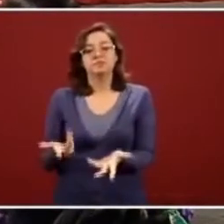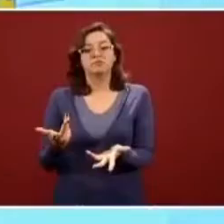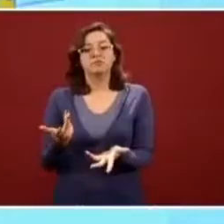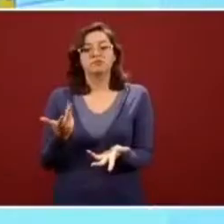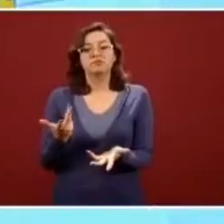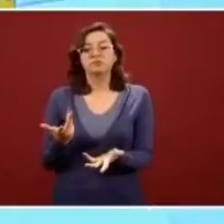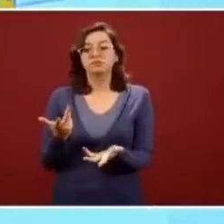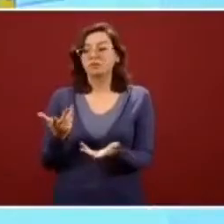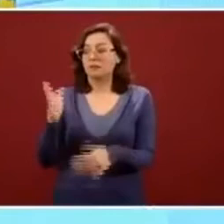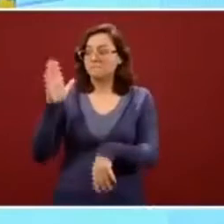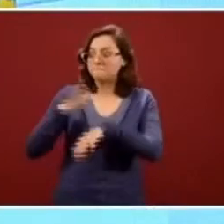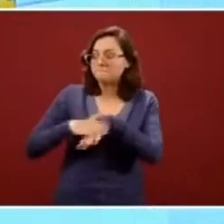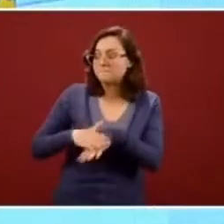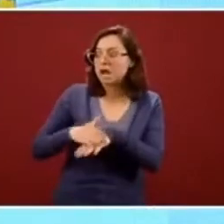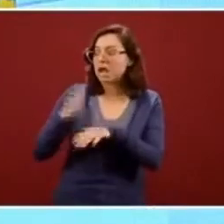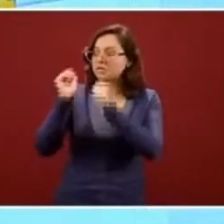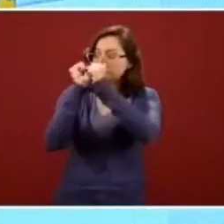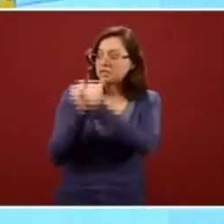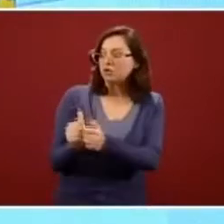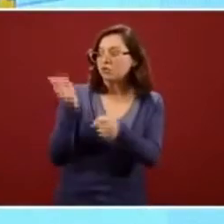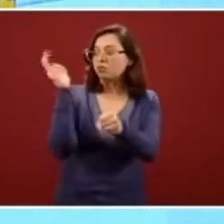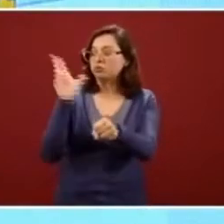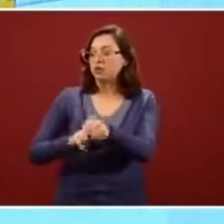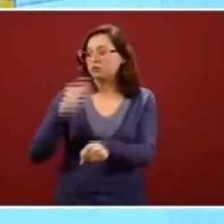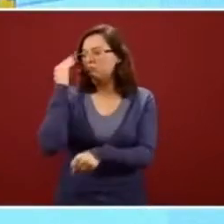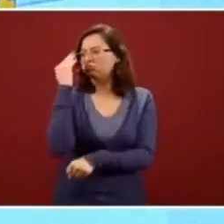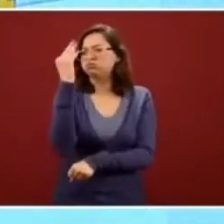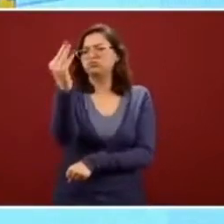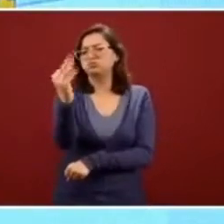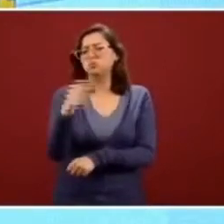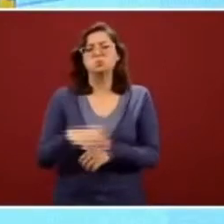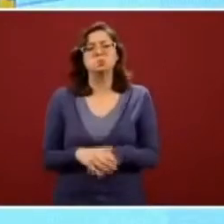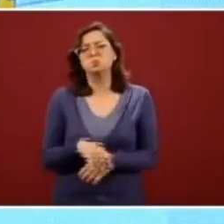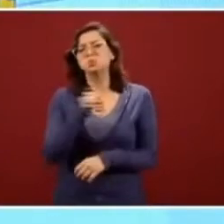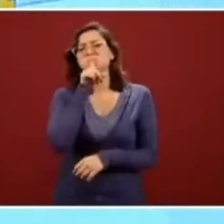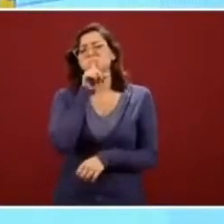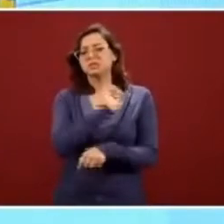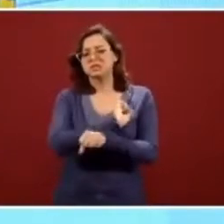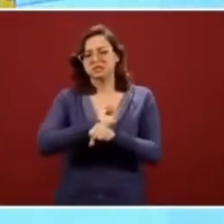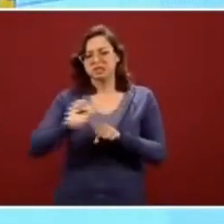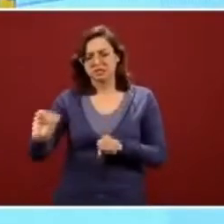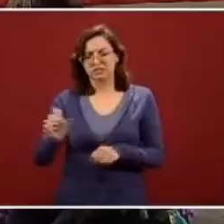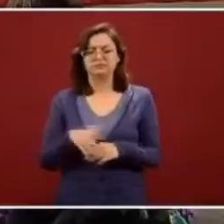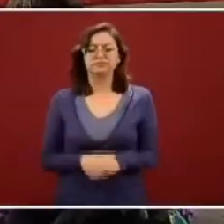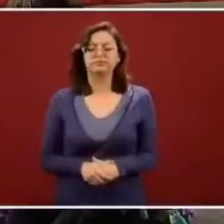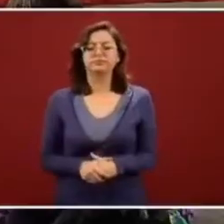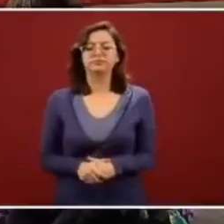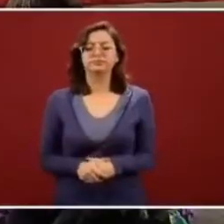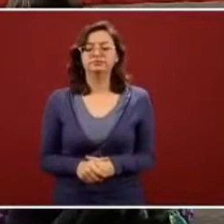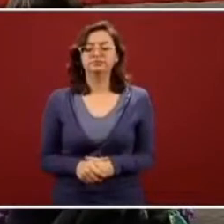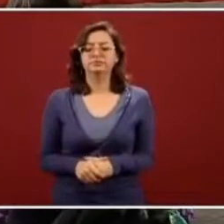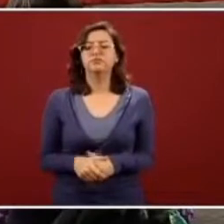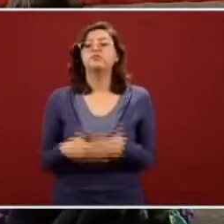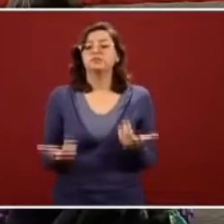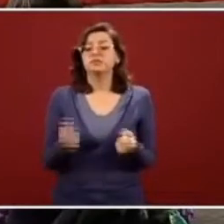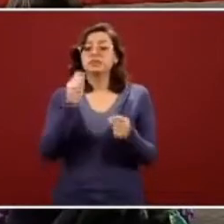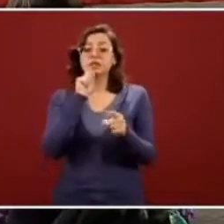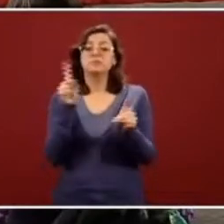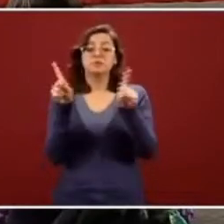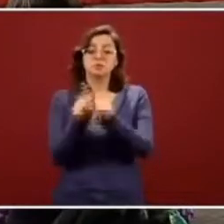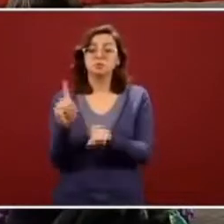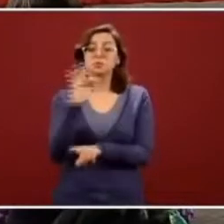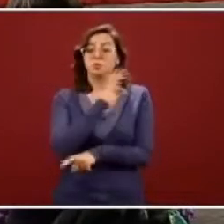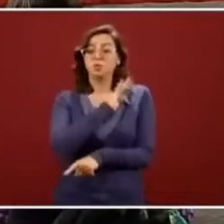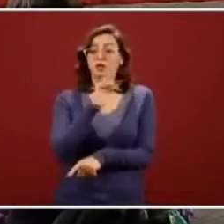no ha requerido de muchos días de hospitalización o que solo han sido estos para observación. Asimismo, también destacamos que sí tenemos